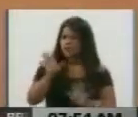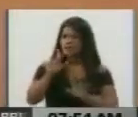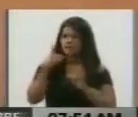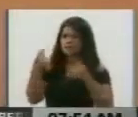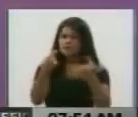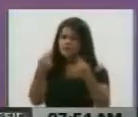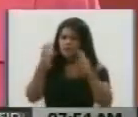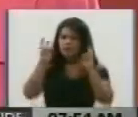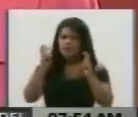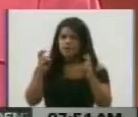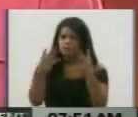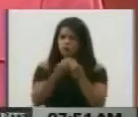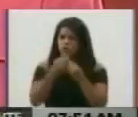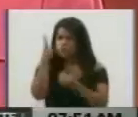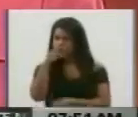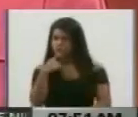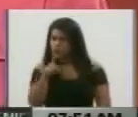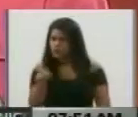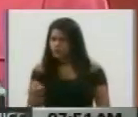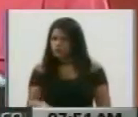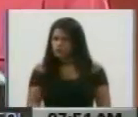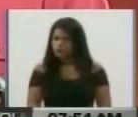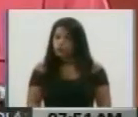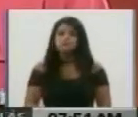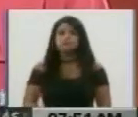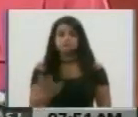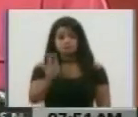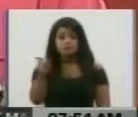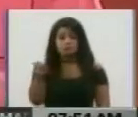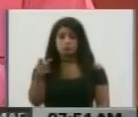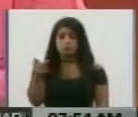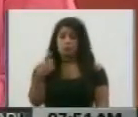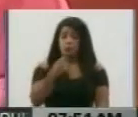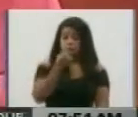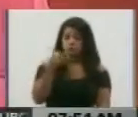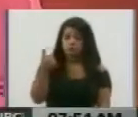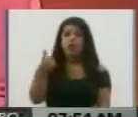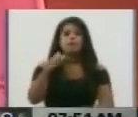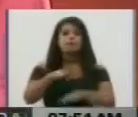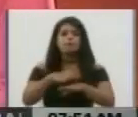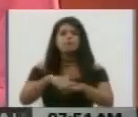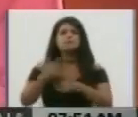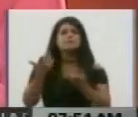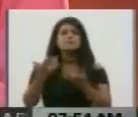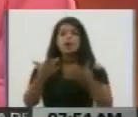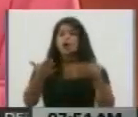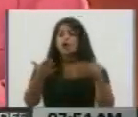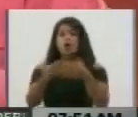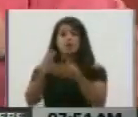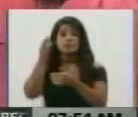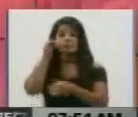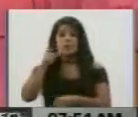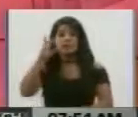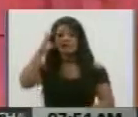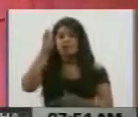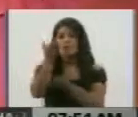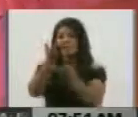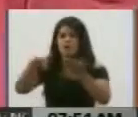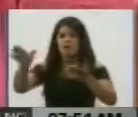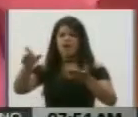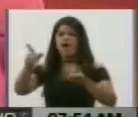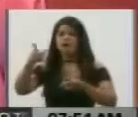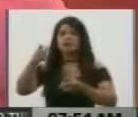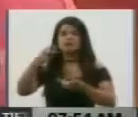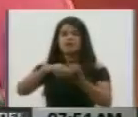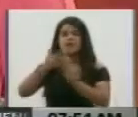presidenta Dilma o con Lula? Mira, muy interesante lo que dices, porque, fíjate, no es un golpe solo contra Dilma, porque la gente puede decir, bueno, es un golpe contra esa